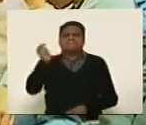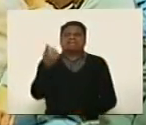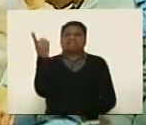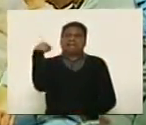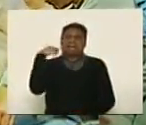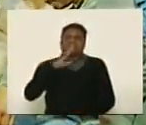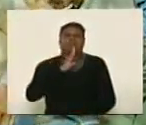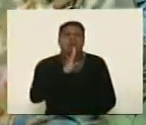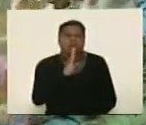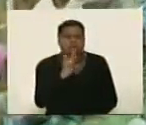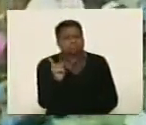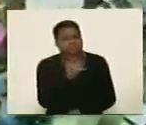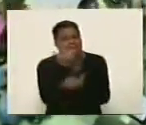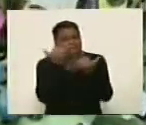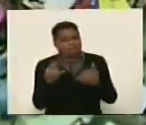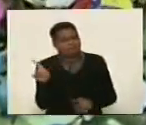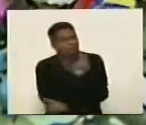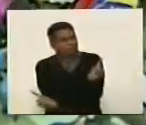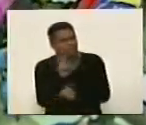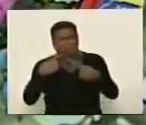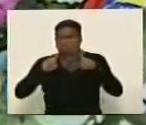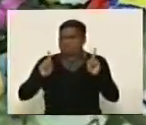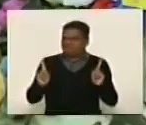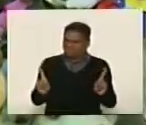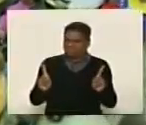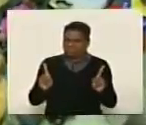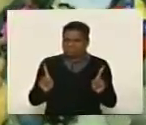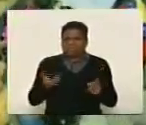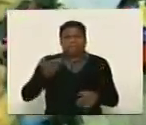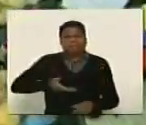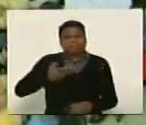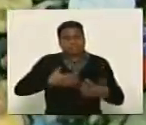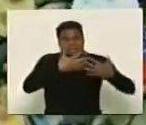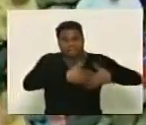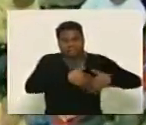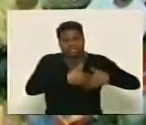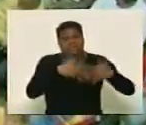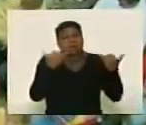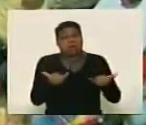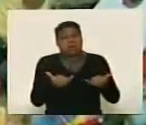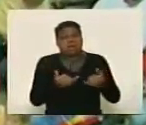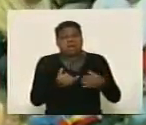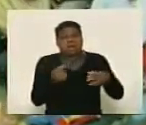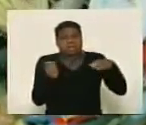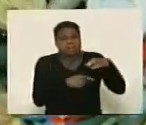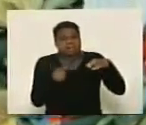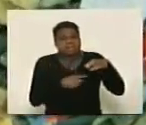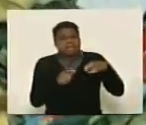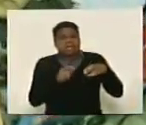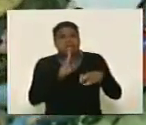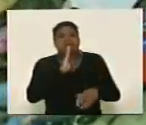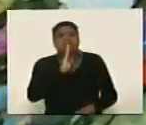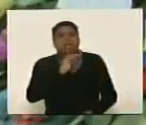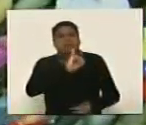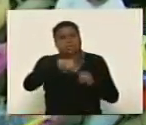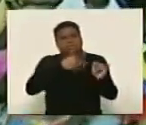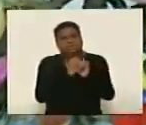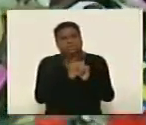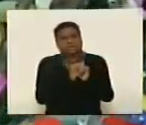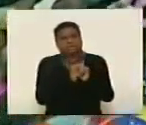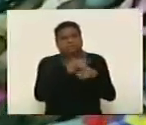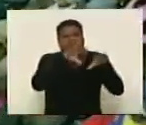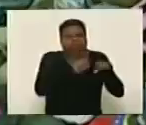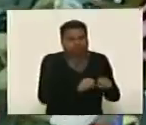población venezolana chavista, sino que importantes empresarios han colocado dinero en la banca internacional y han sido retenidos, han